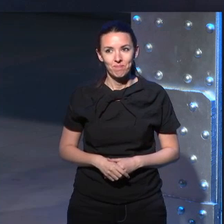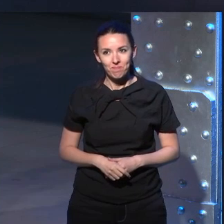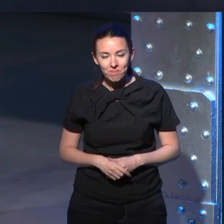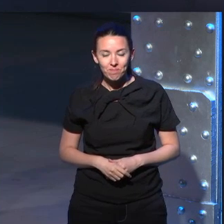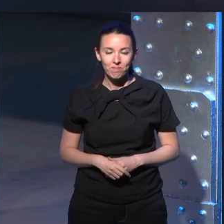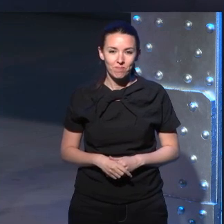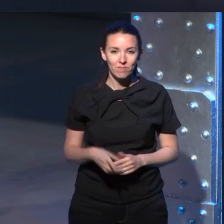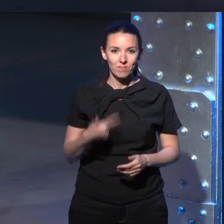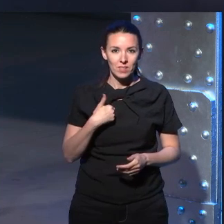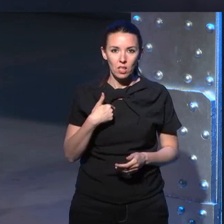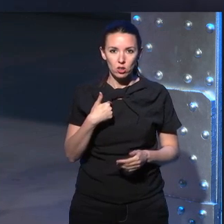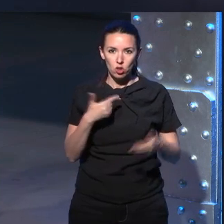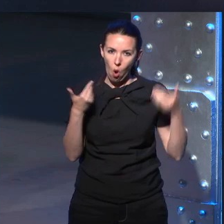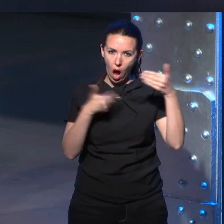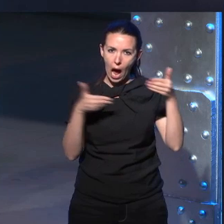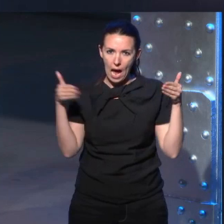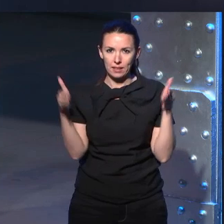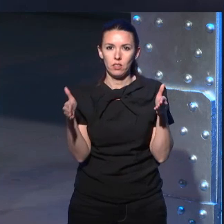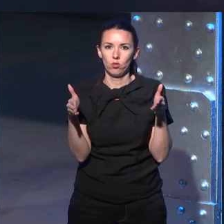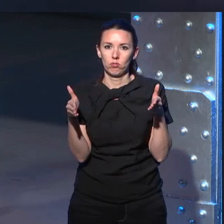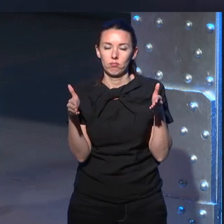Mira, yo soy muy ateo.